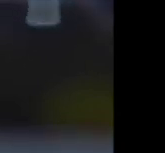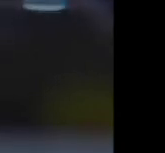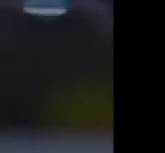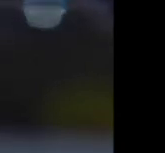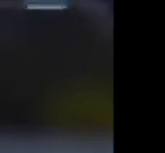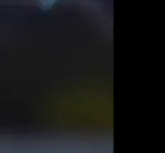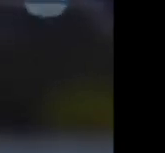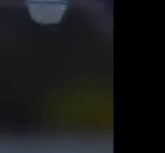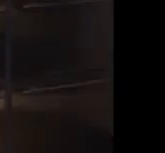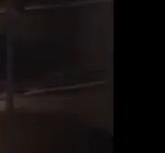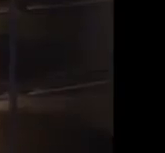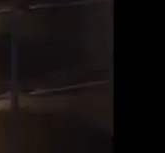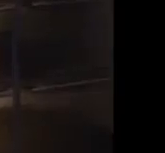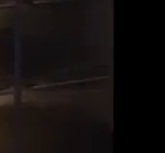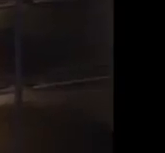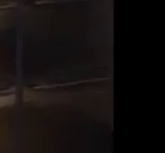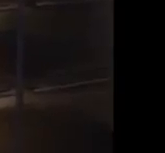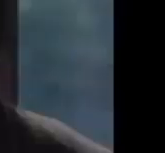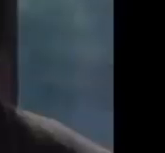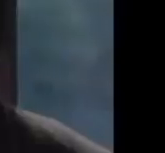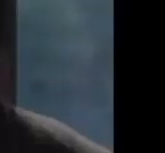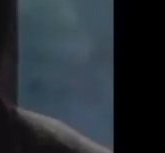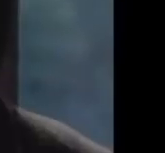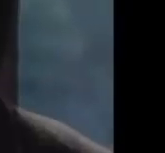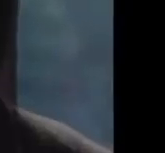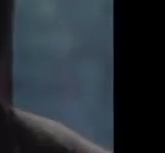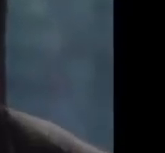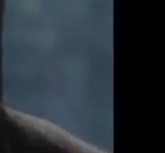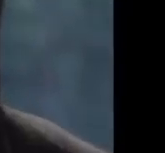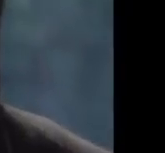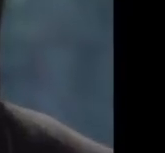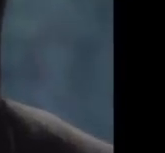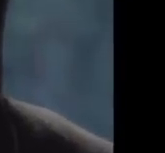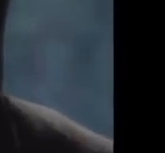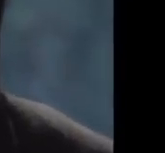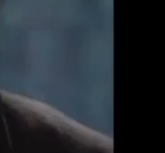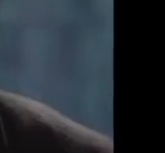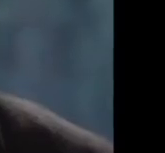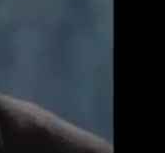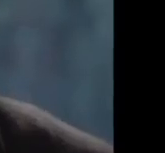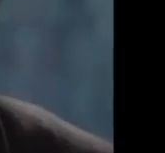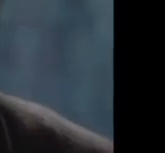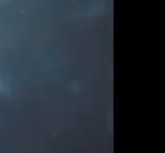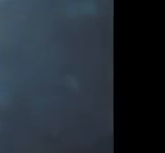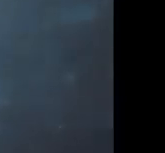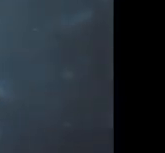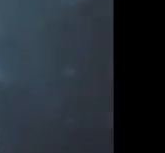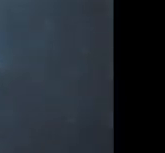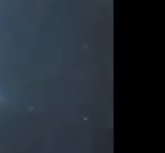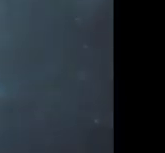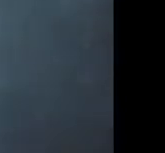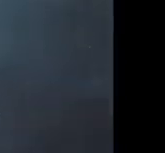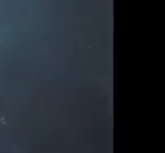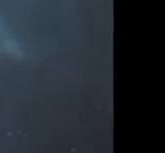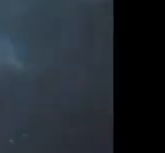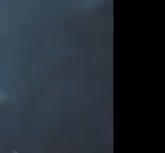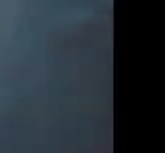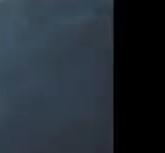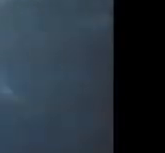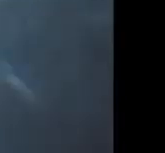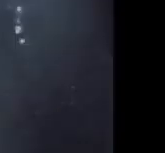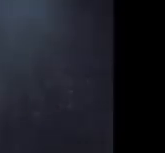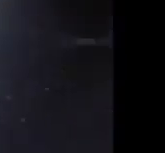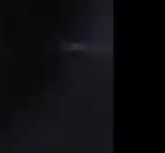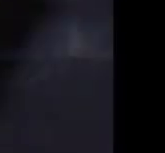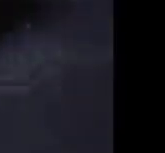le espera en el futuro es mejor. ¿Tú querías esto? Inés se verá sumida en un estado de aletargamiento y soledad que la llevarán a replantear